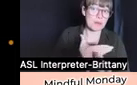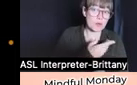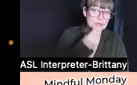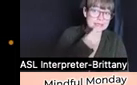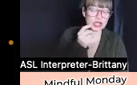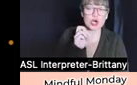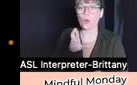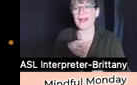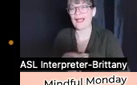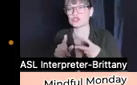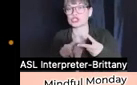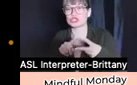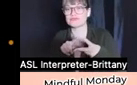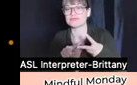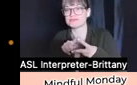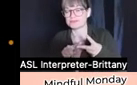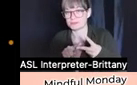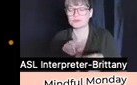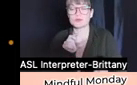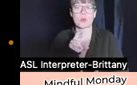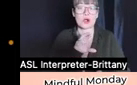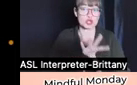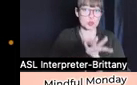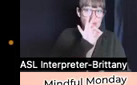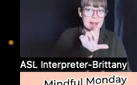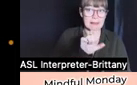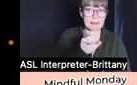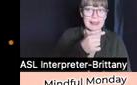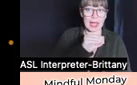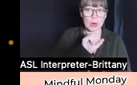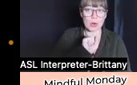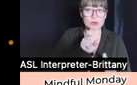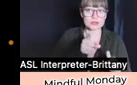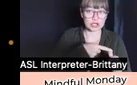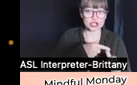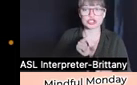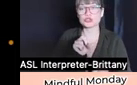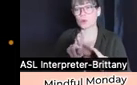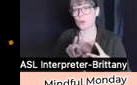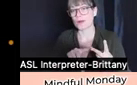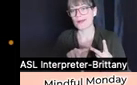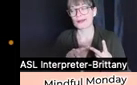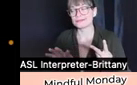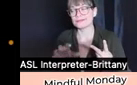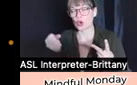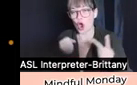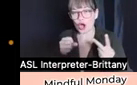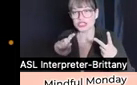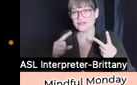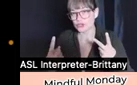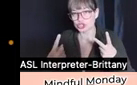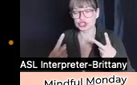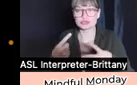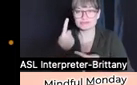tu cuarto ahora, antes de cenar o después de cenar? ¿O quieres recoger los Legos primero o los